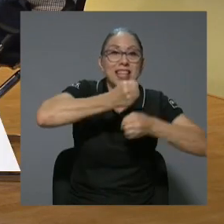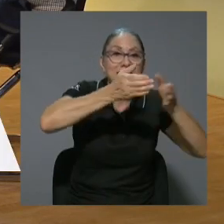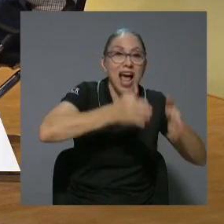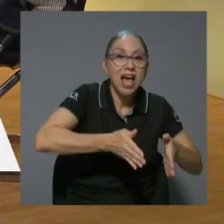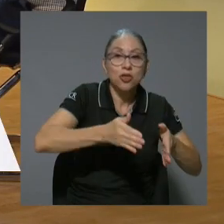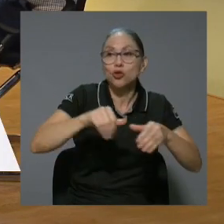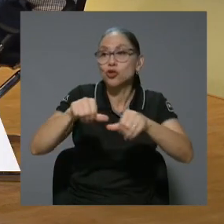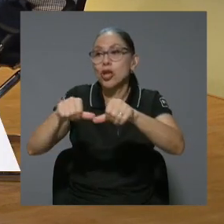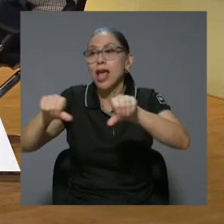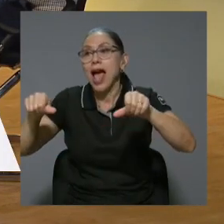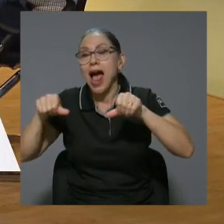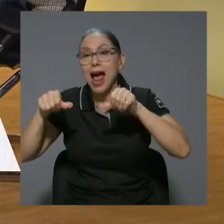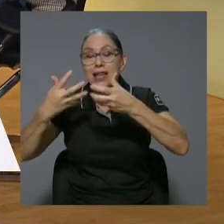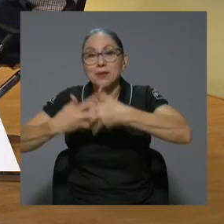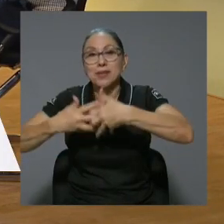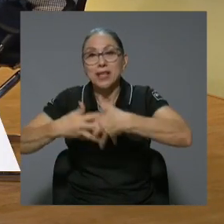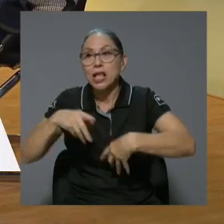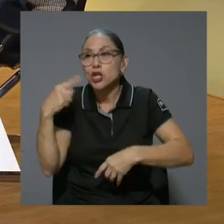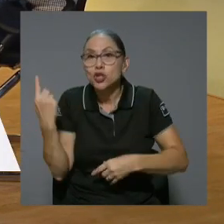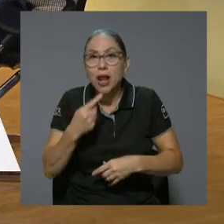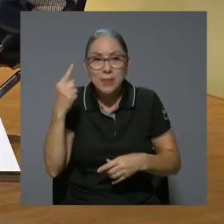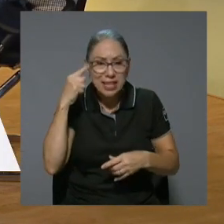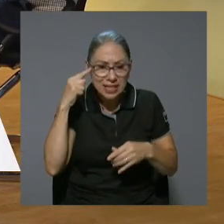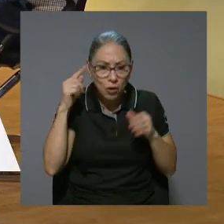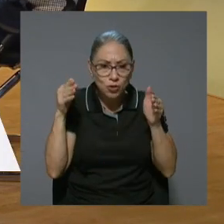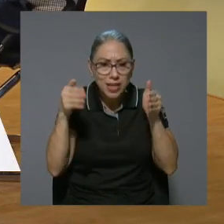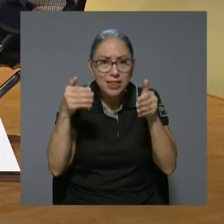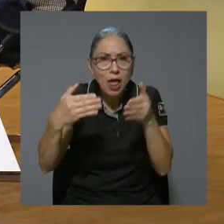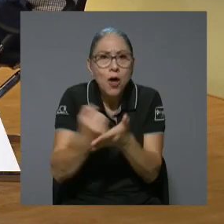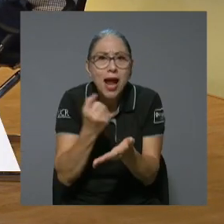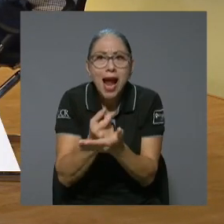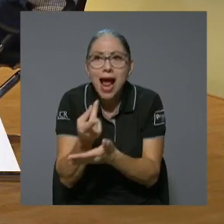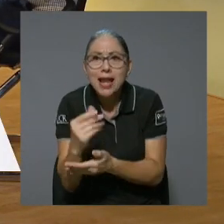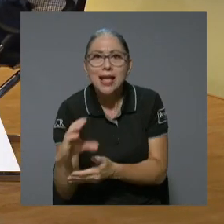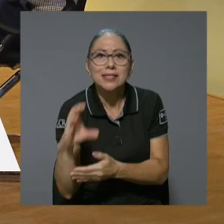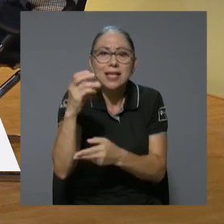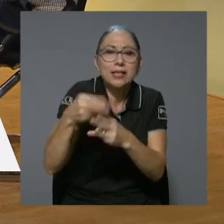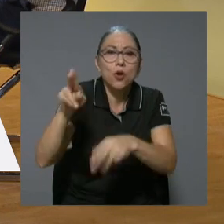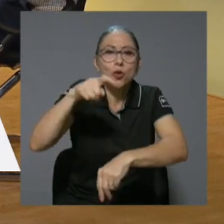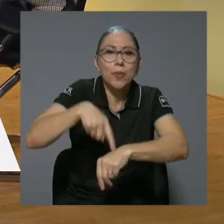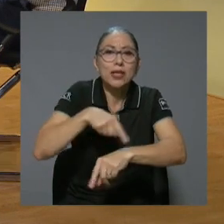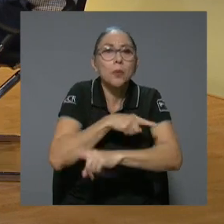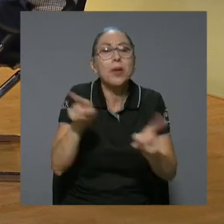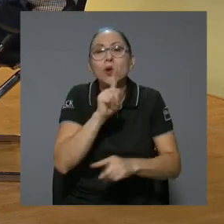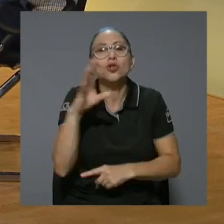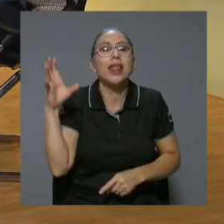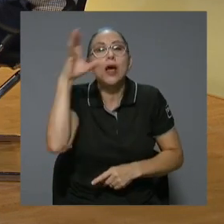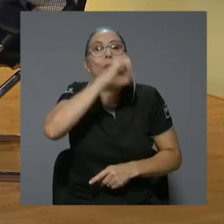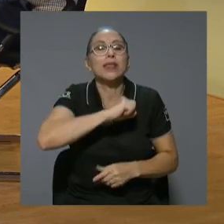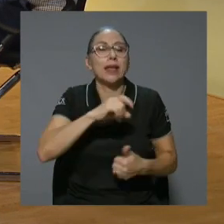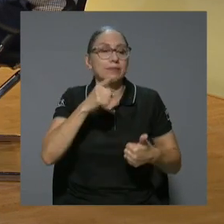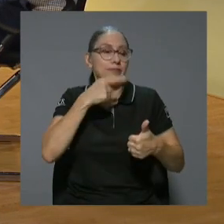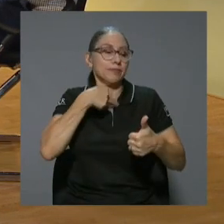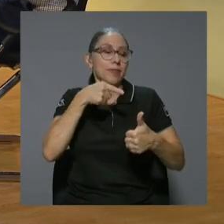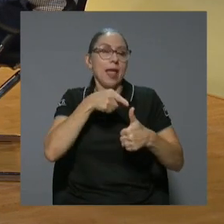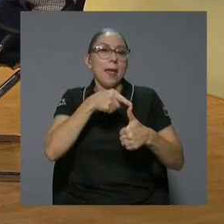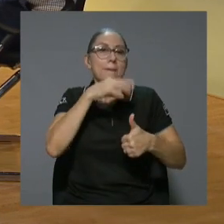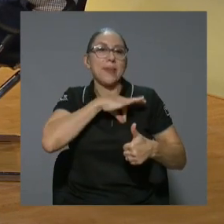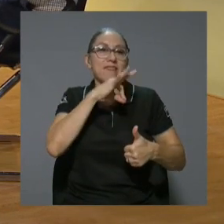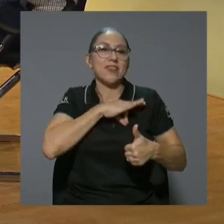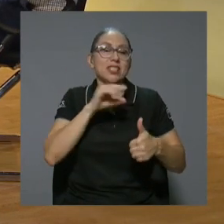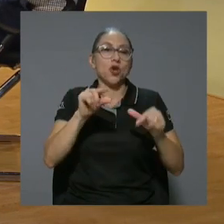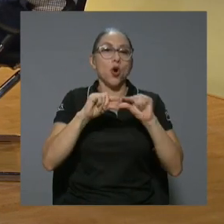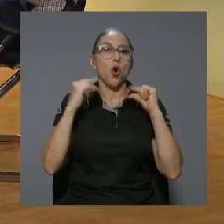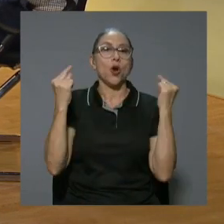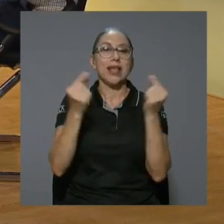empresariales, están concentrados en sus ganancias de corto plazo y están obviando en primer lugar el beneficio colectivo y en segundo lugar el hecho de que sus ganancias de